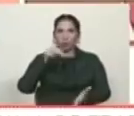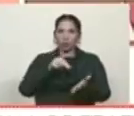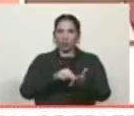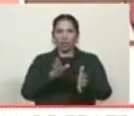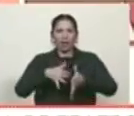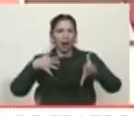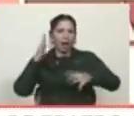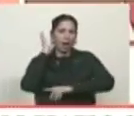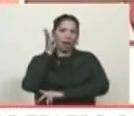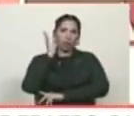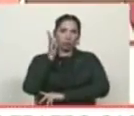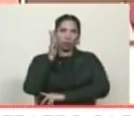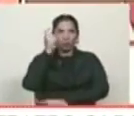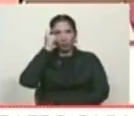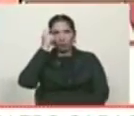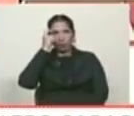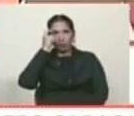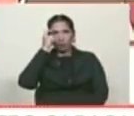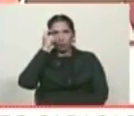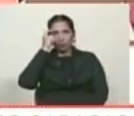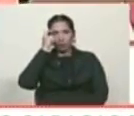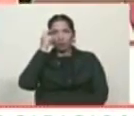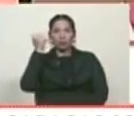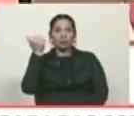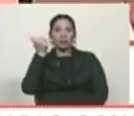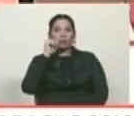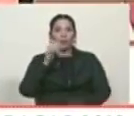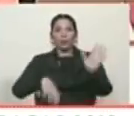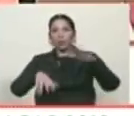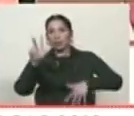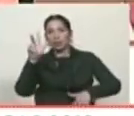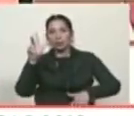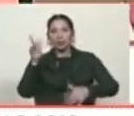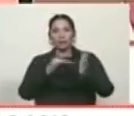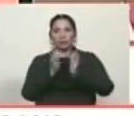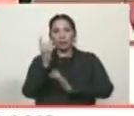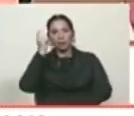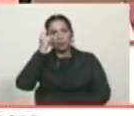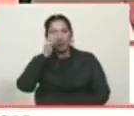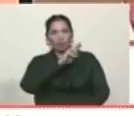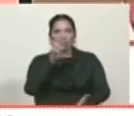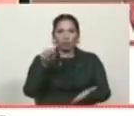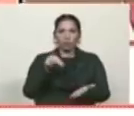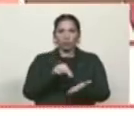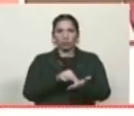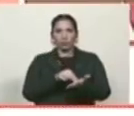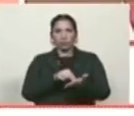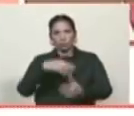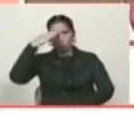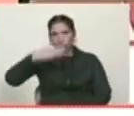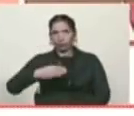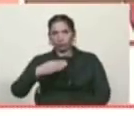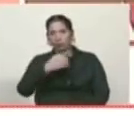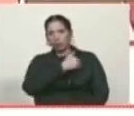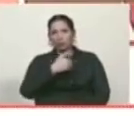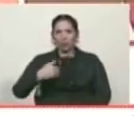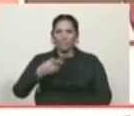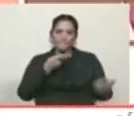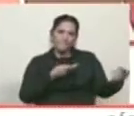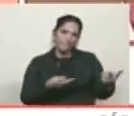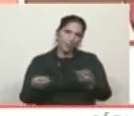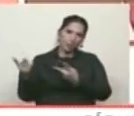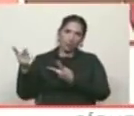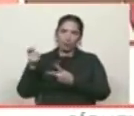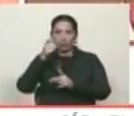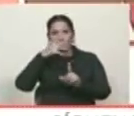gran acto. Este día, sábado 13 de abril, que se celebra como además el Día Nacional de la Milicia. Queremos invitar al pueblo